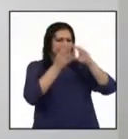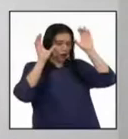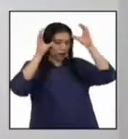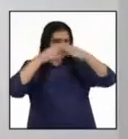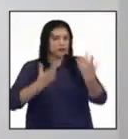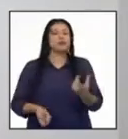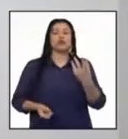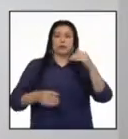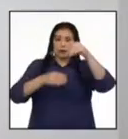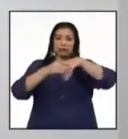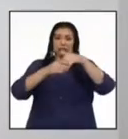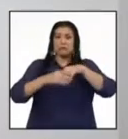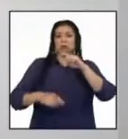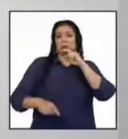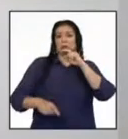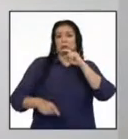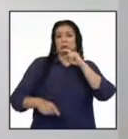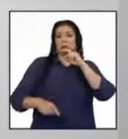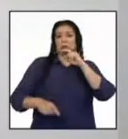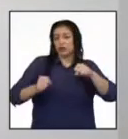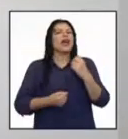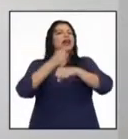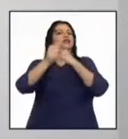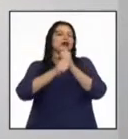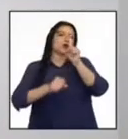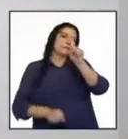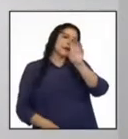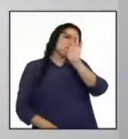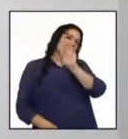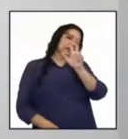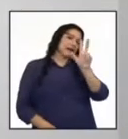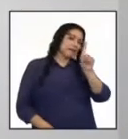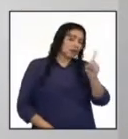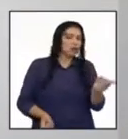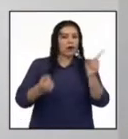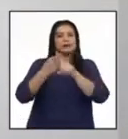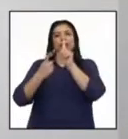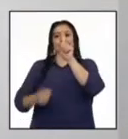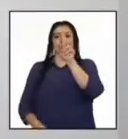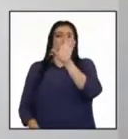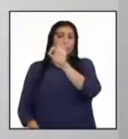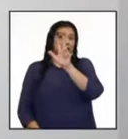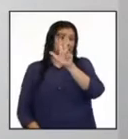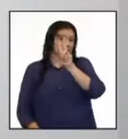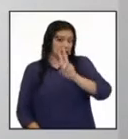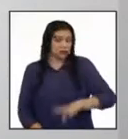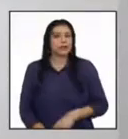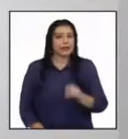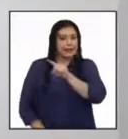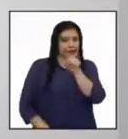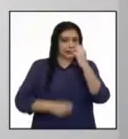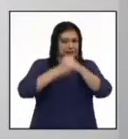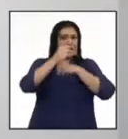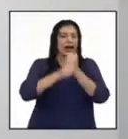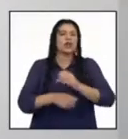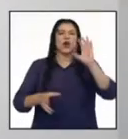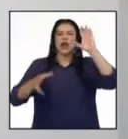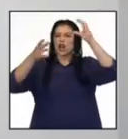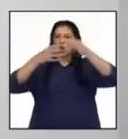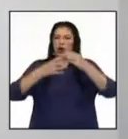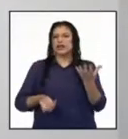sufragio femenino se dio entre 1931 y 1932 en el